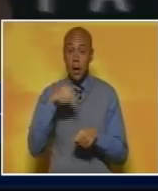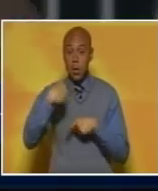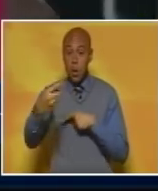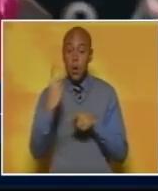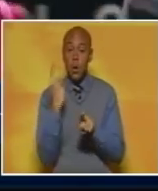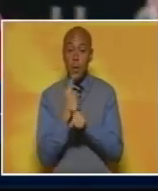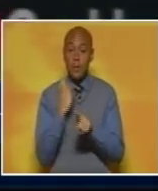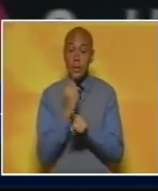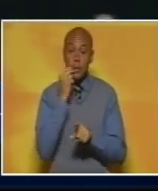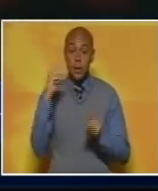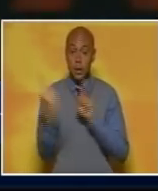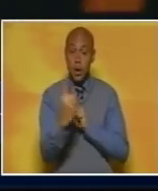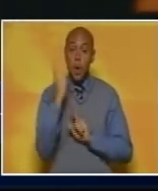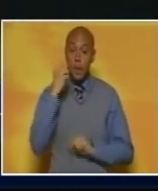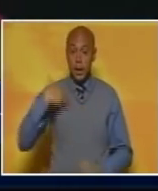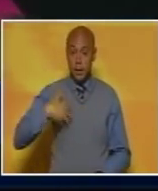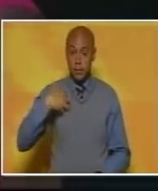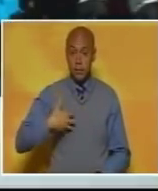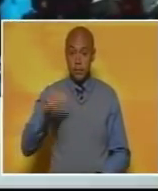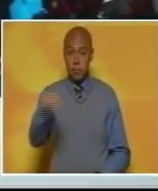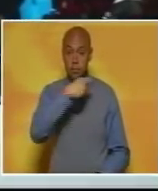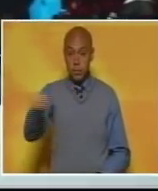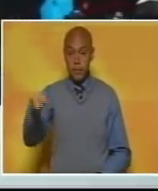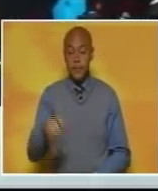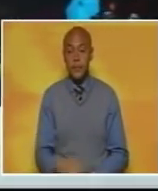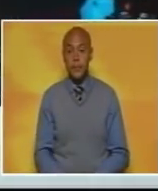el argentino Federico Del Bonis.